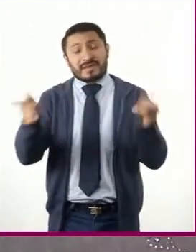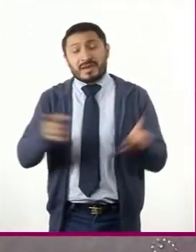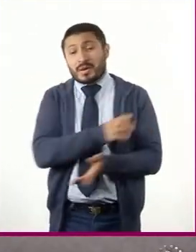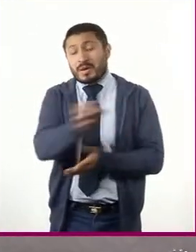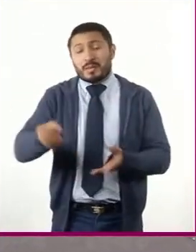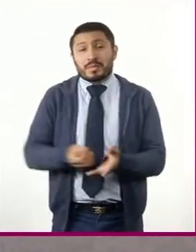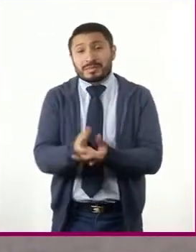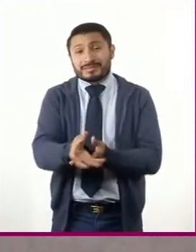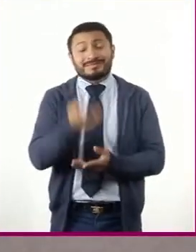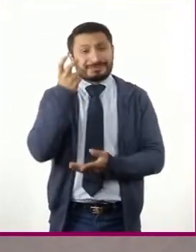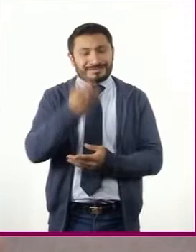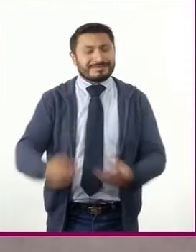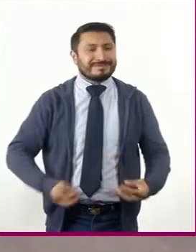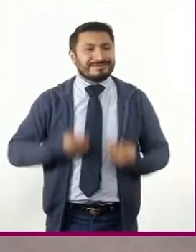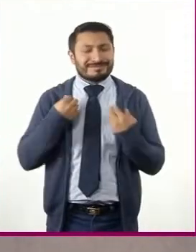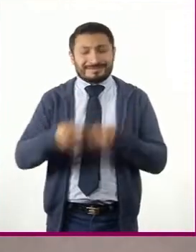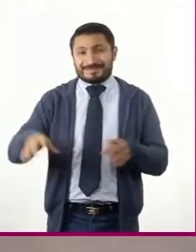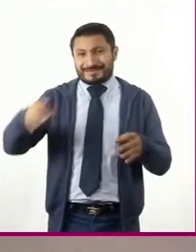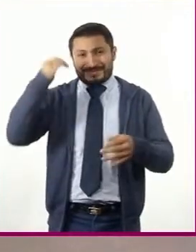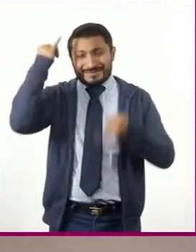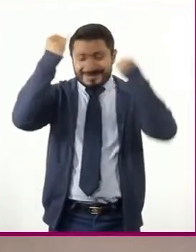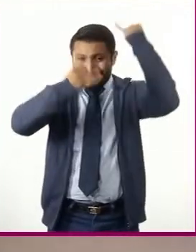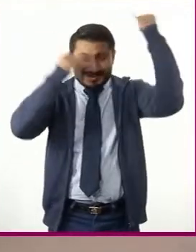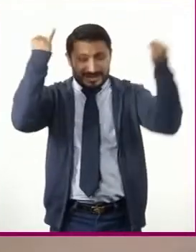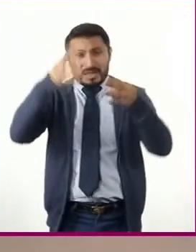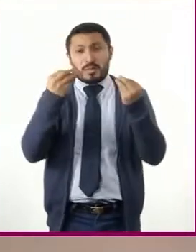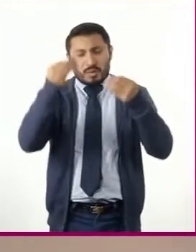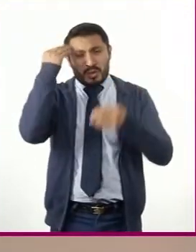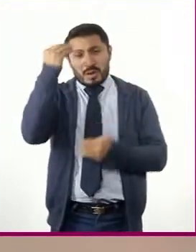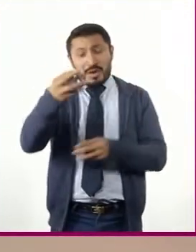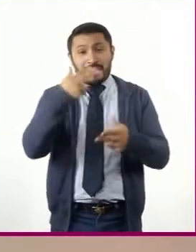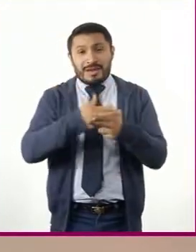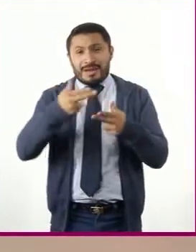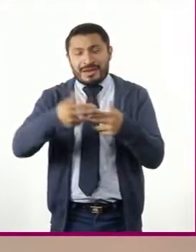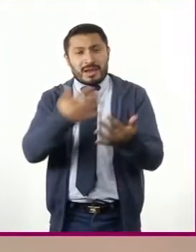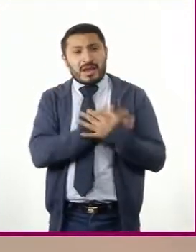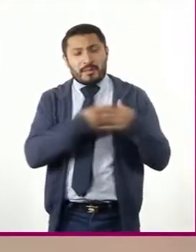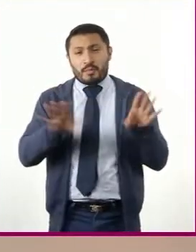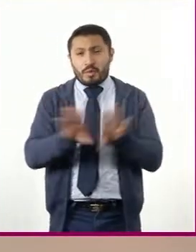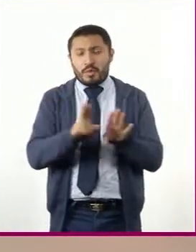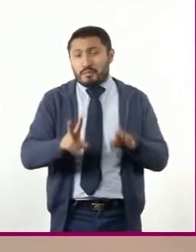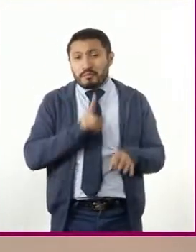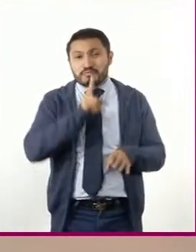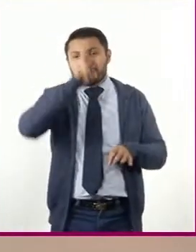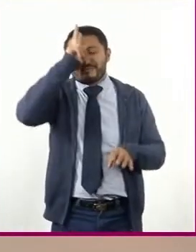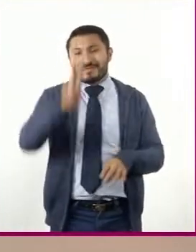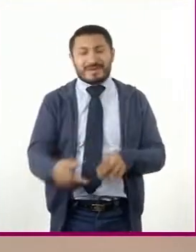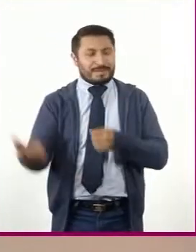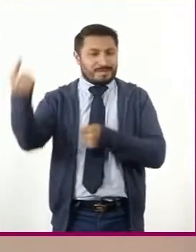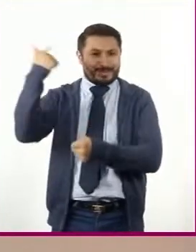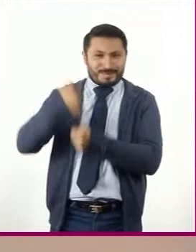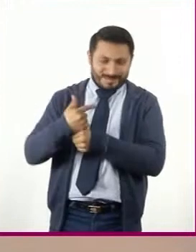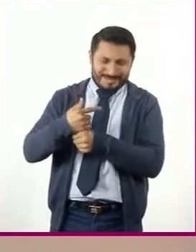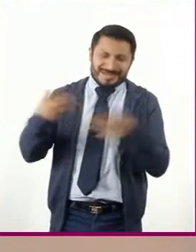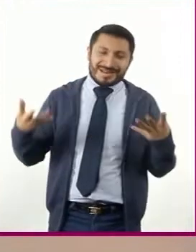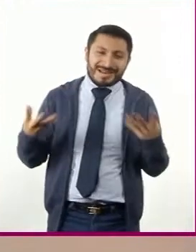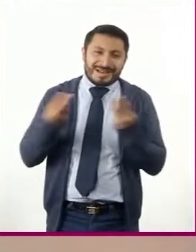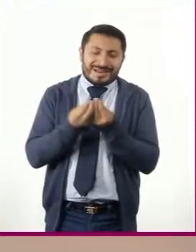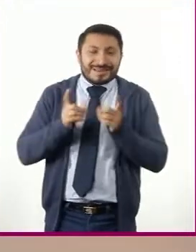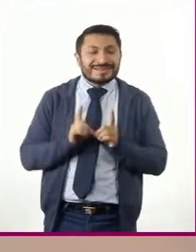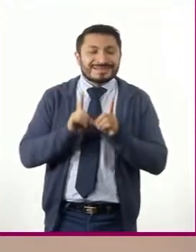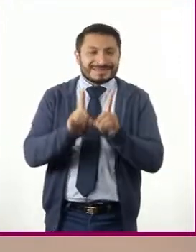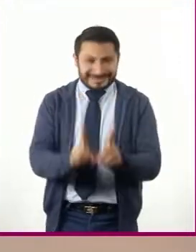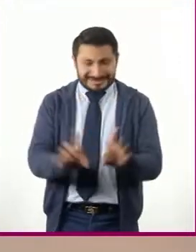Esta engañosa vida trajimos mucho tiempo, hasta que ya el amor por vengarse de nosotros nos descubrió la cautela